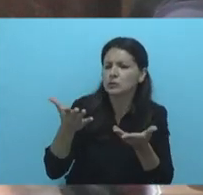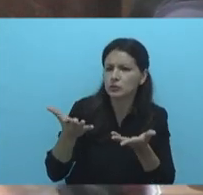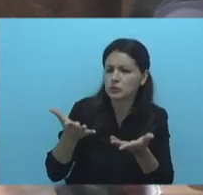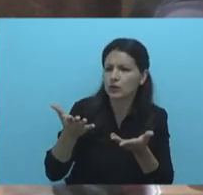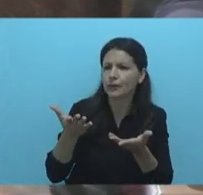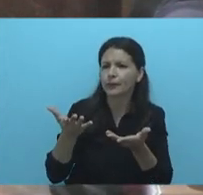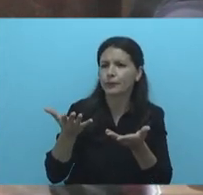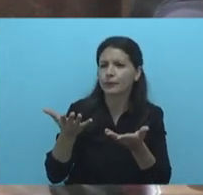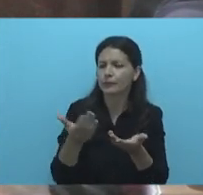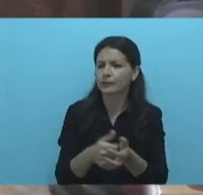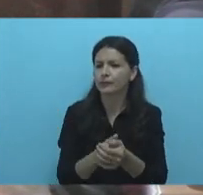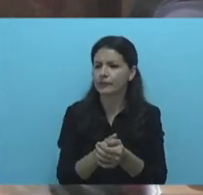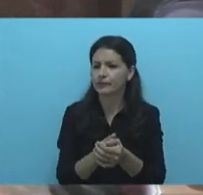sociales,